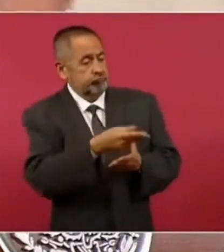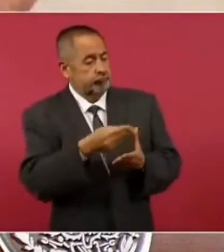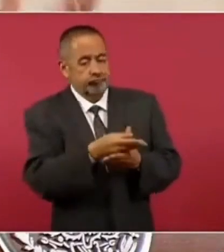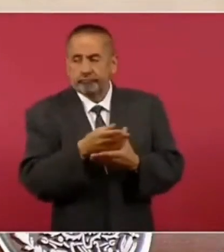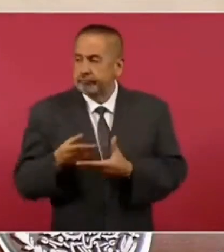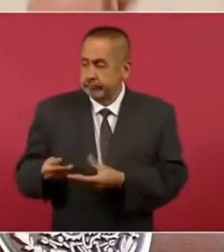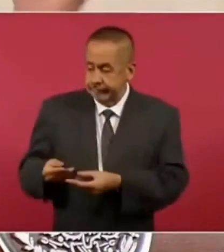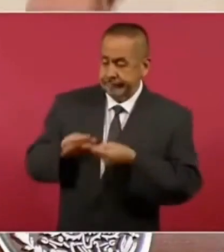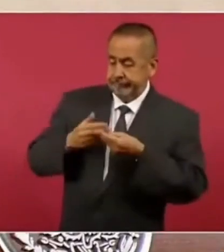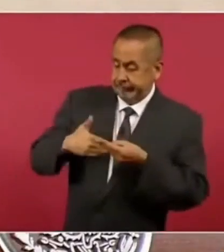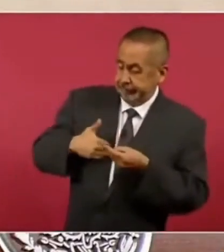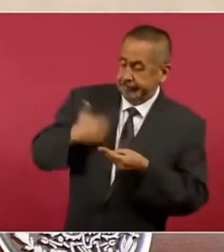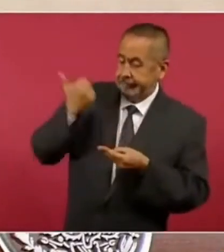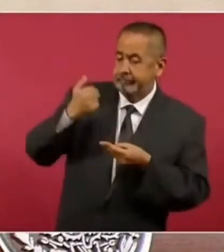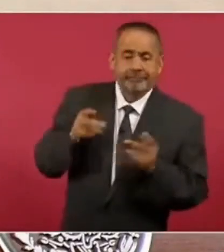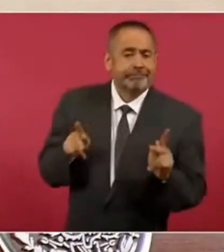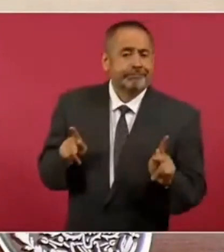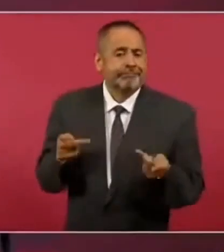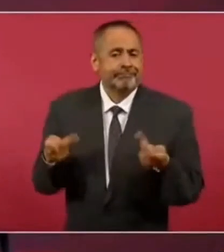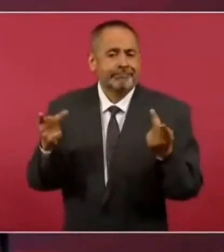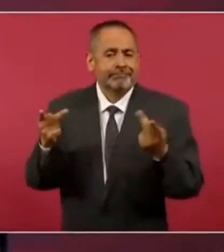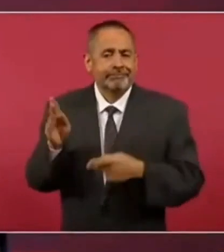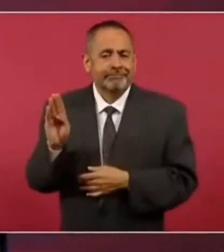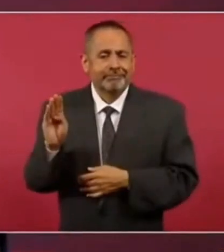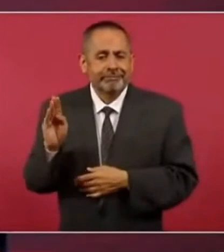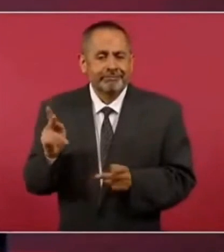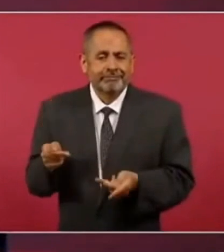para vender marihuana